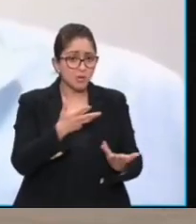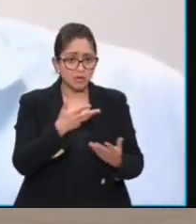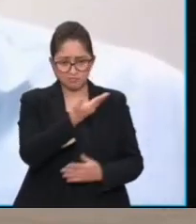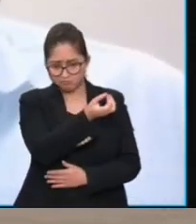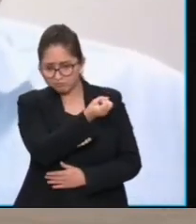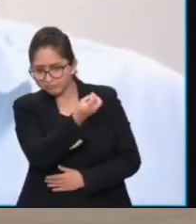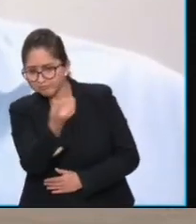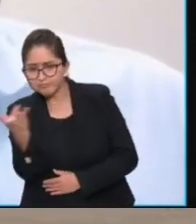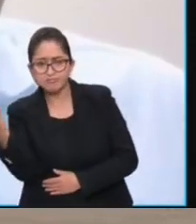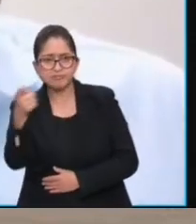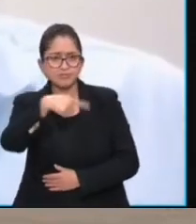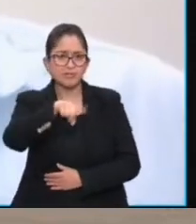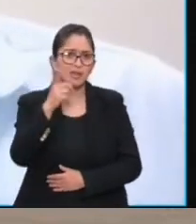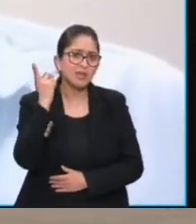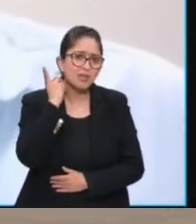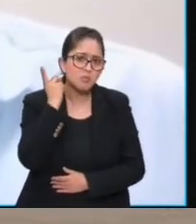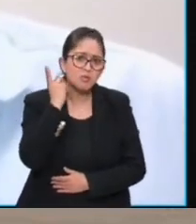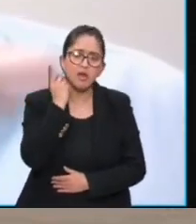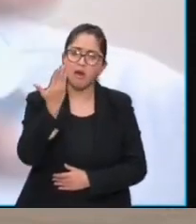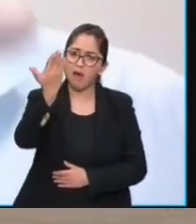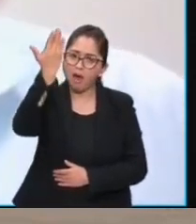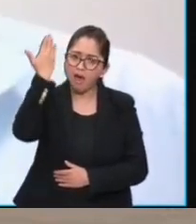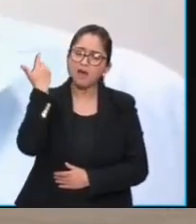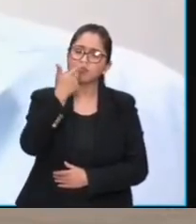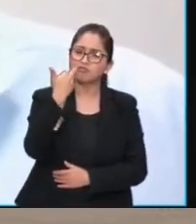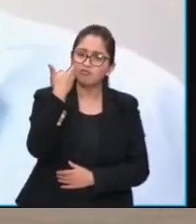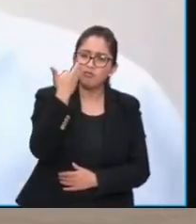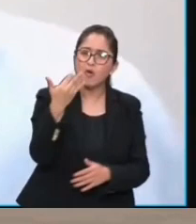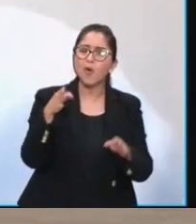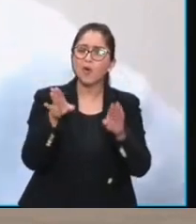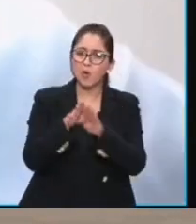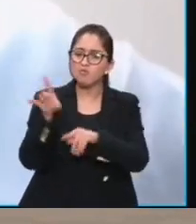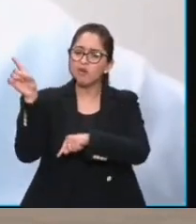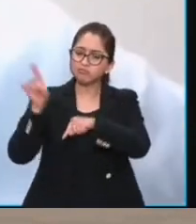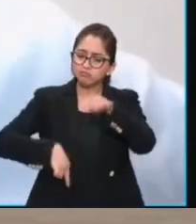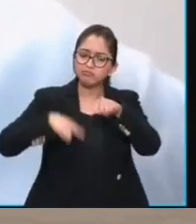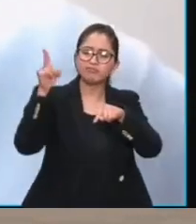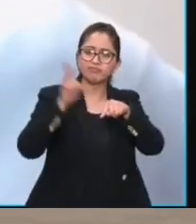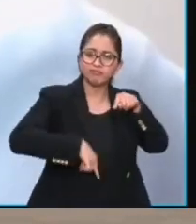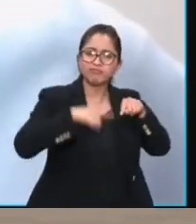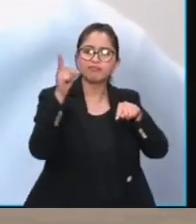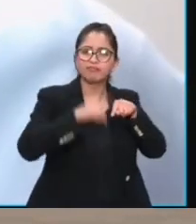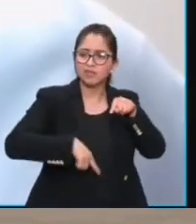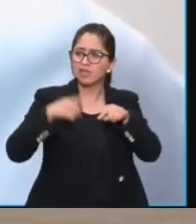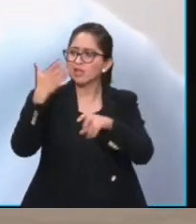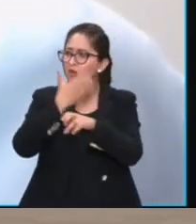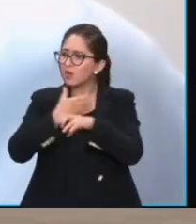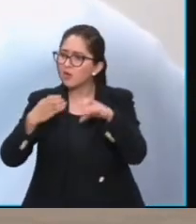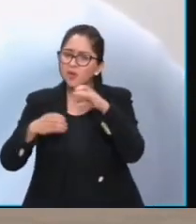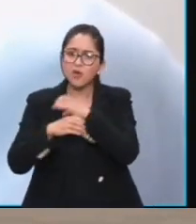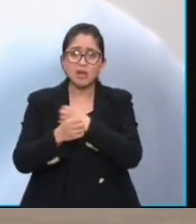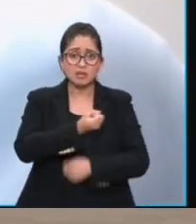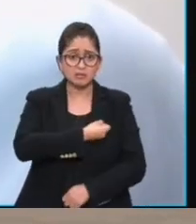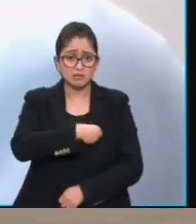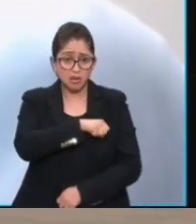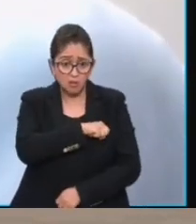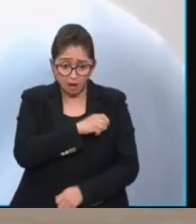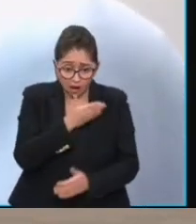parte de ese saqueo, de ese despojo, de ese desmantelamiento del sistema de salud que nos ha ocasionado algunos